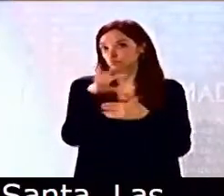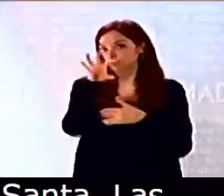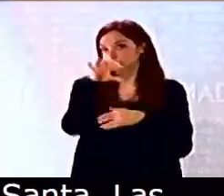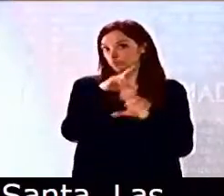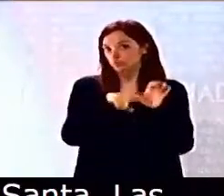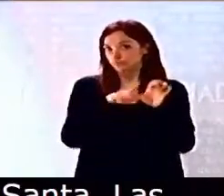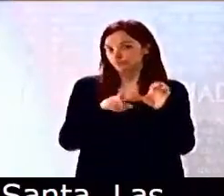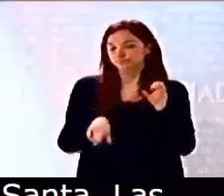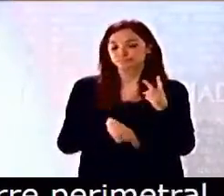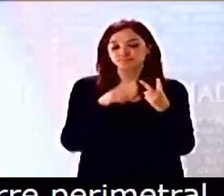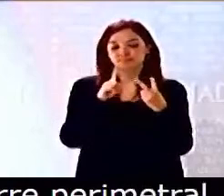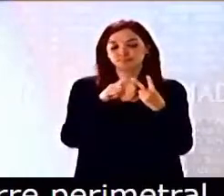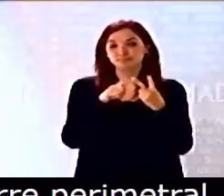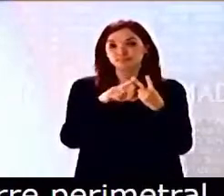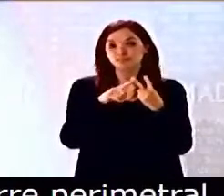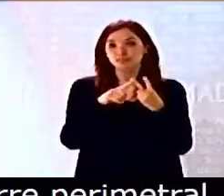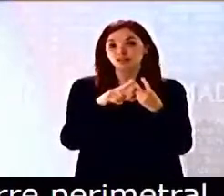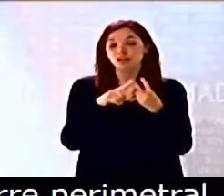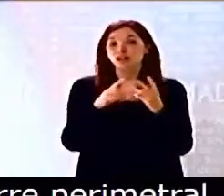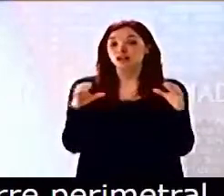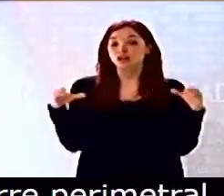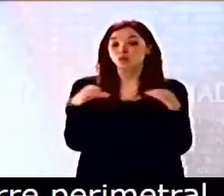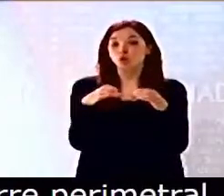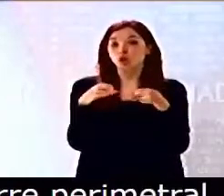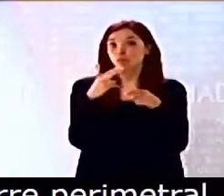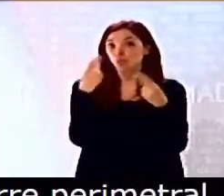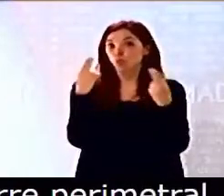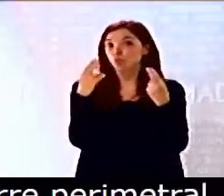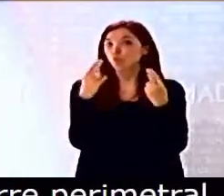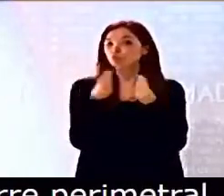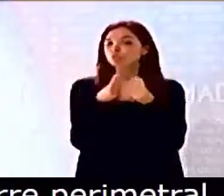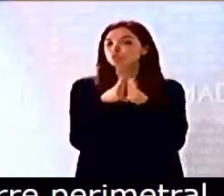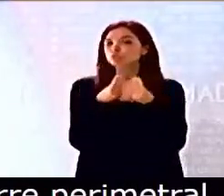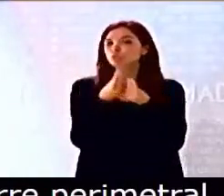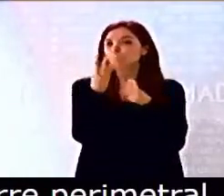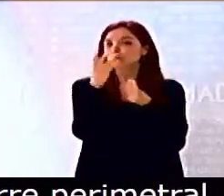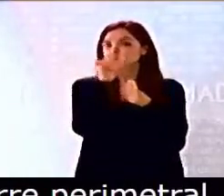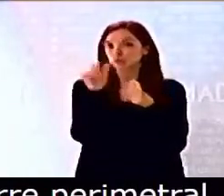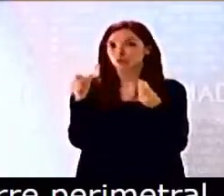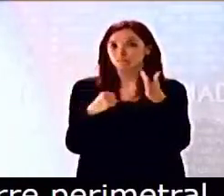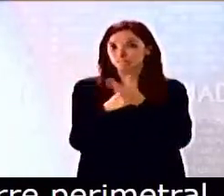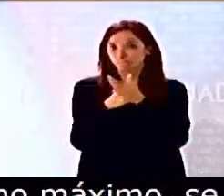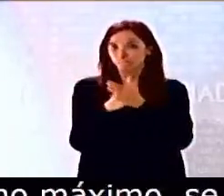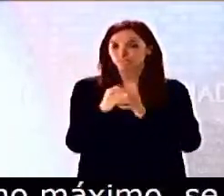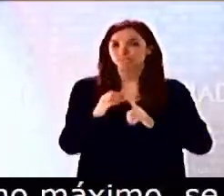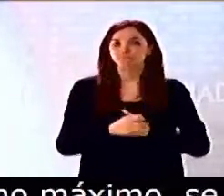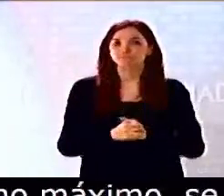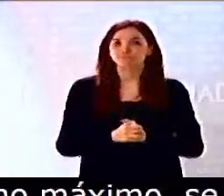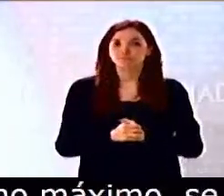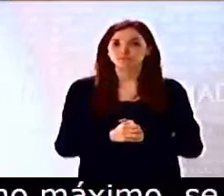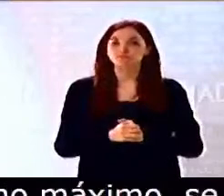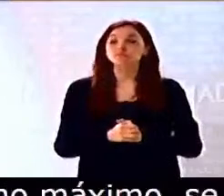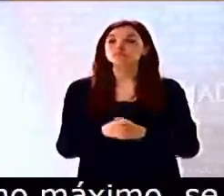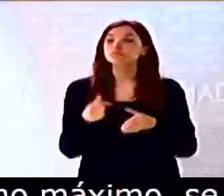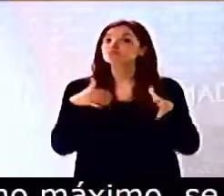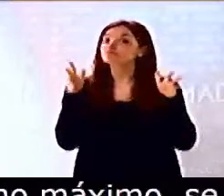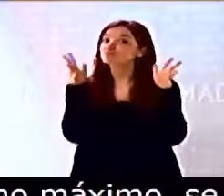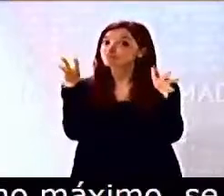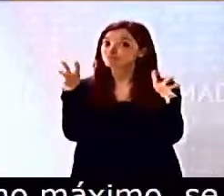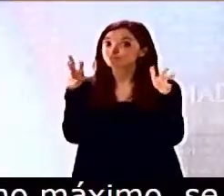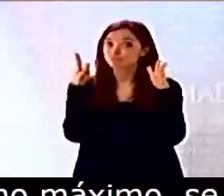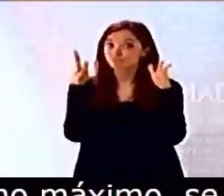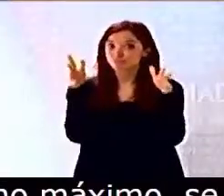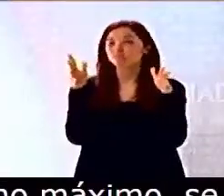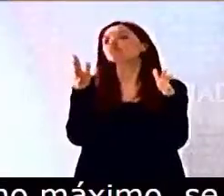reuniones en espacios públicos de 4 personas como máximo. Se establece como recomendación, ya no como obligación, pero como